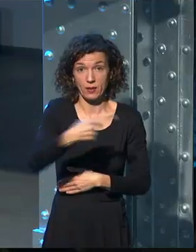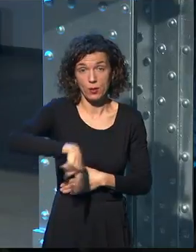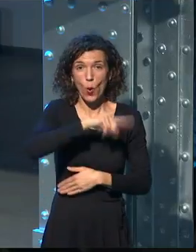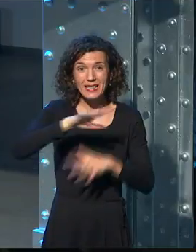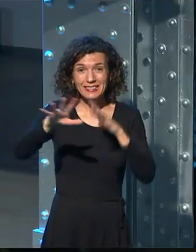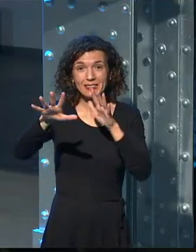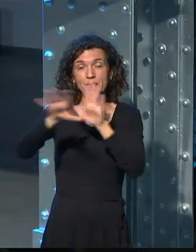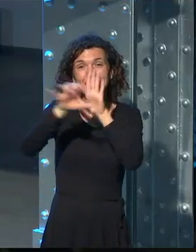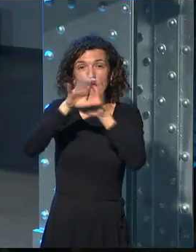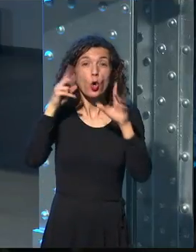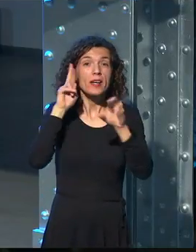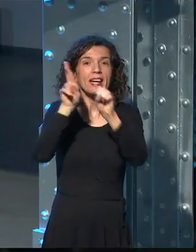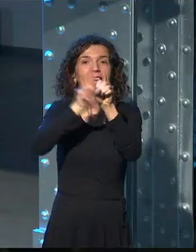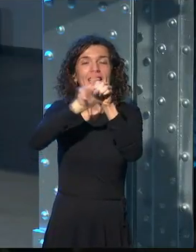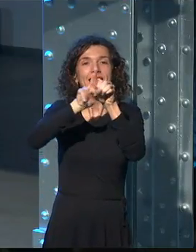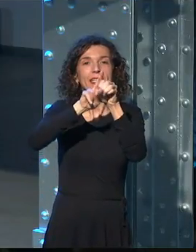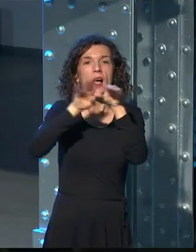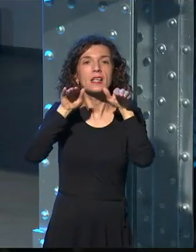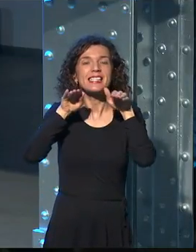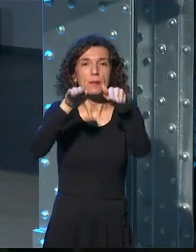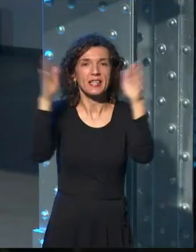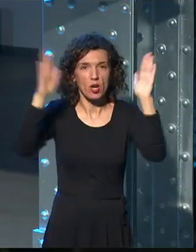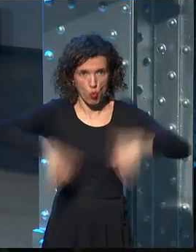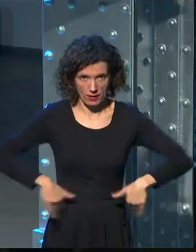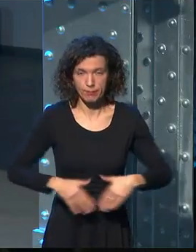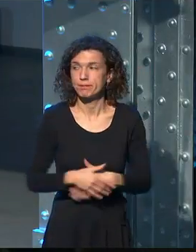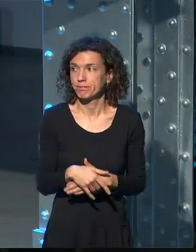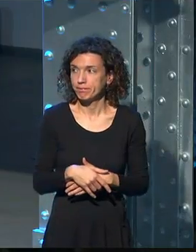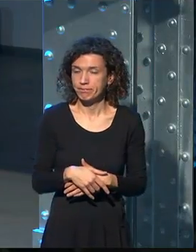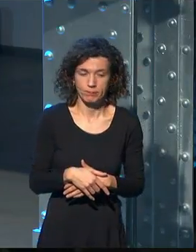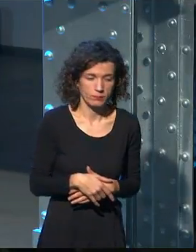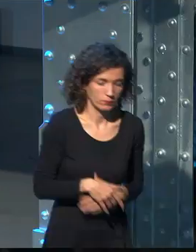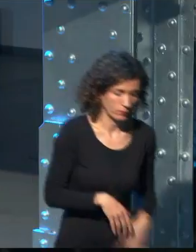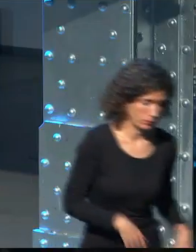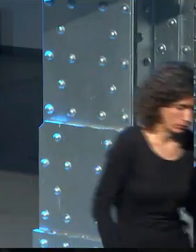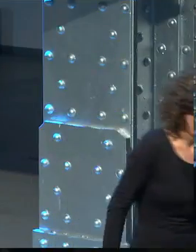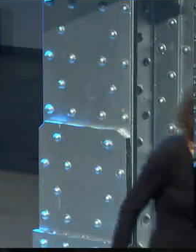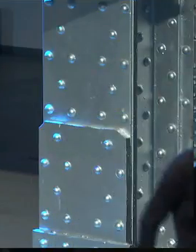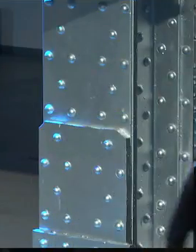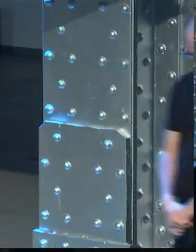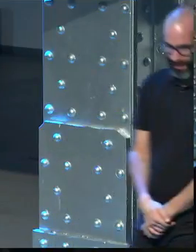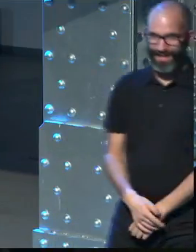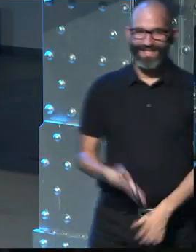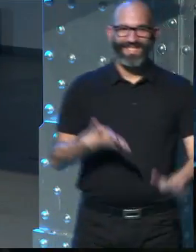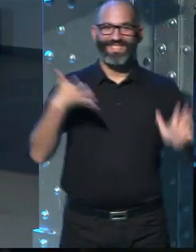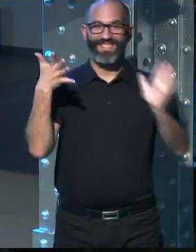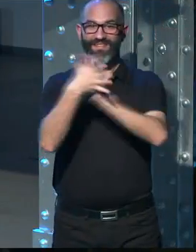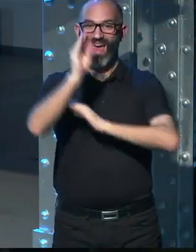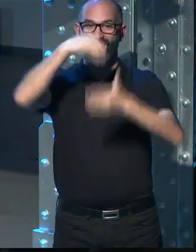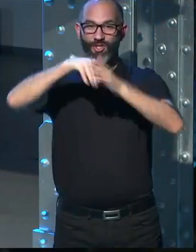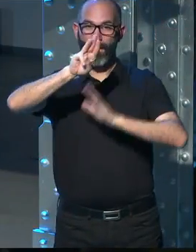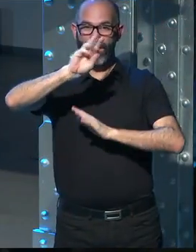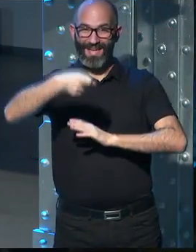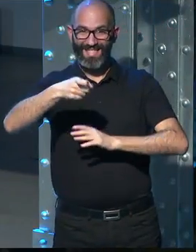sensor, nuestra retina, no es simétrico. está compuesto por píxeles que son muy diferentes. En la